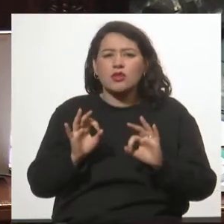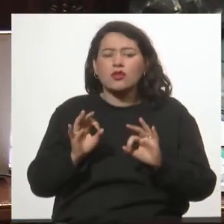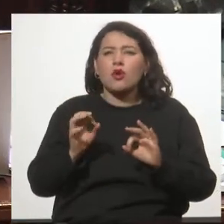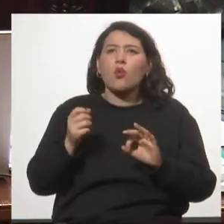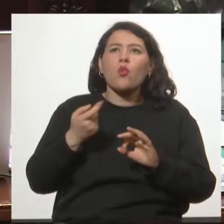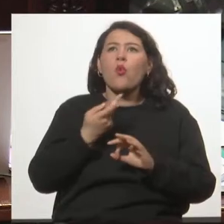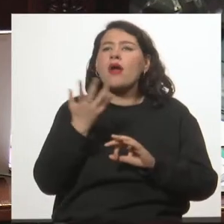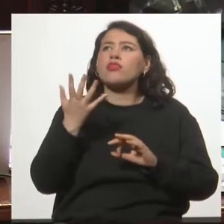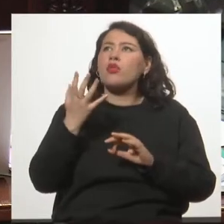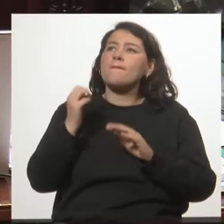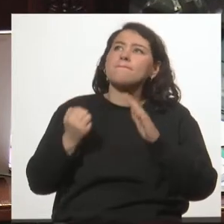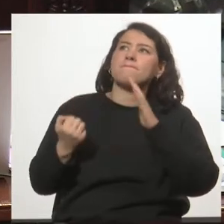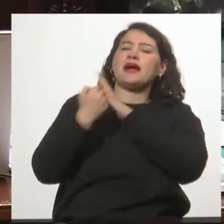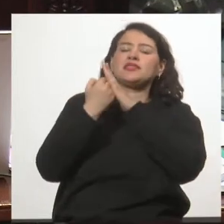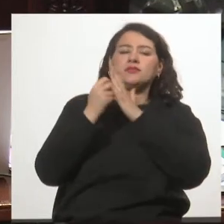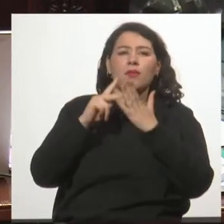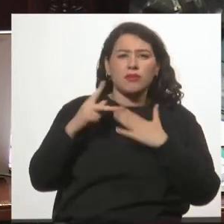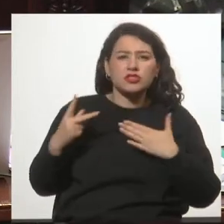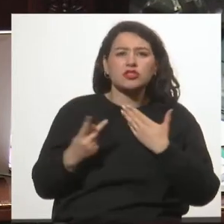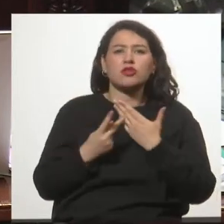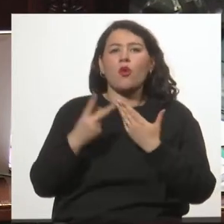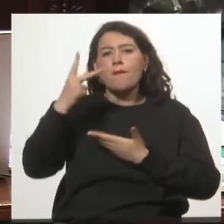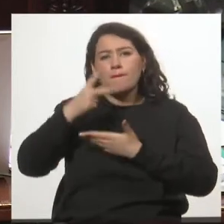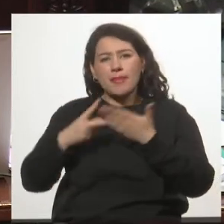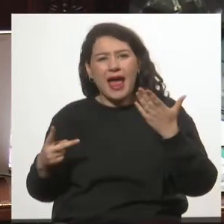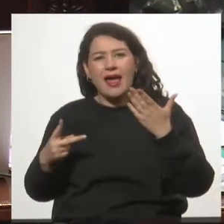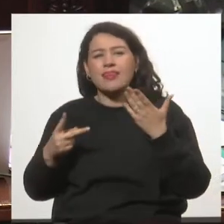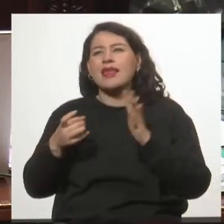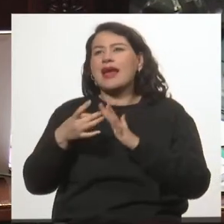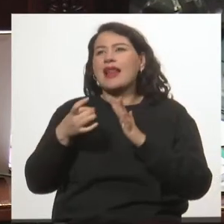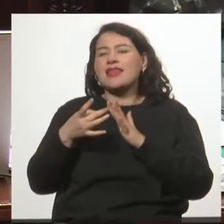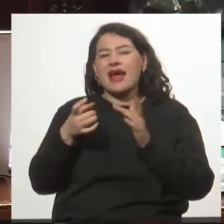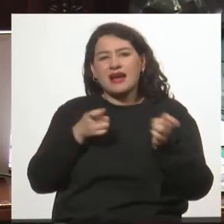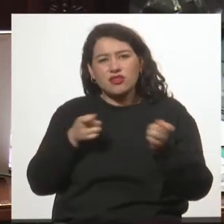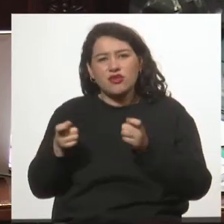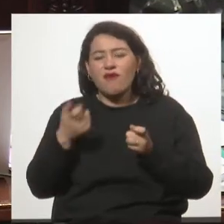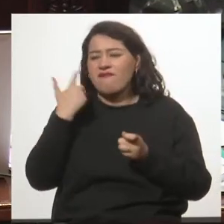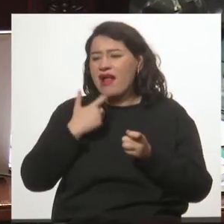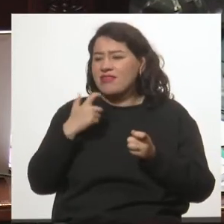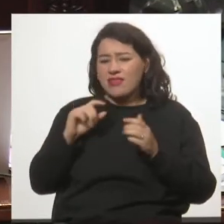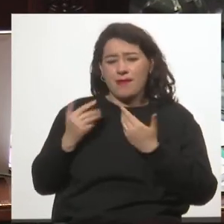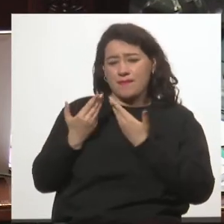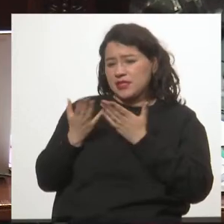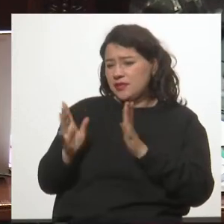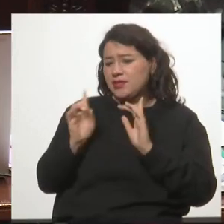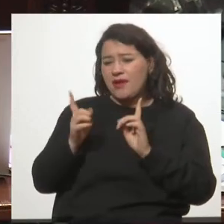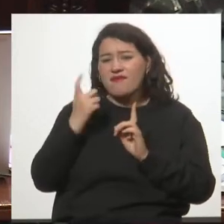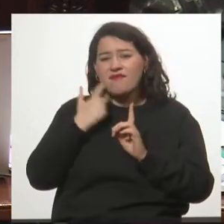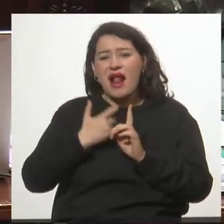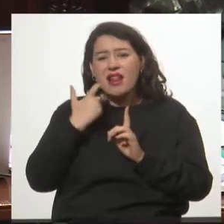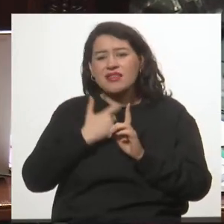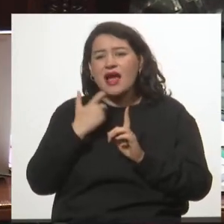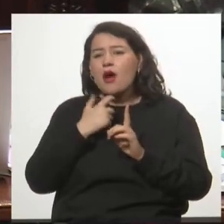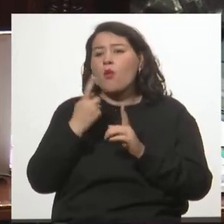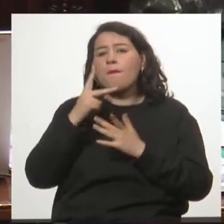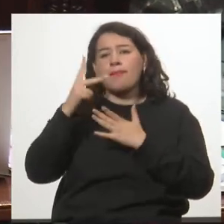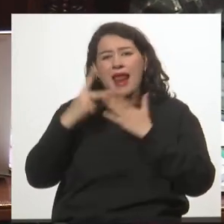proyecto plan de gestión de calidad inexistente al inicio y falta de definiciones en el plan de comunicaciones